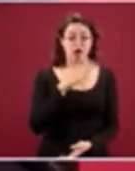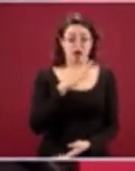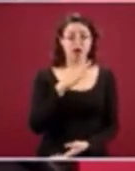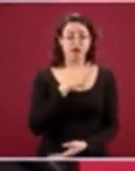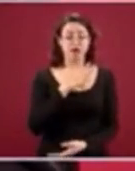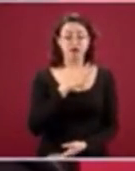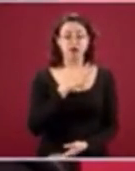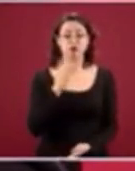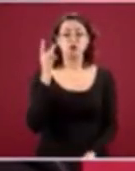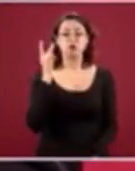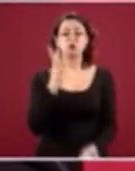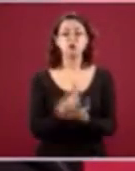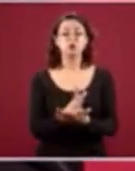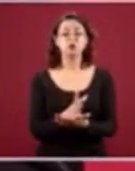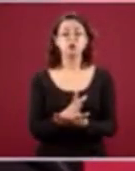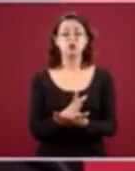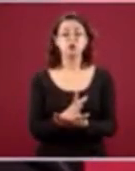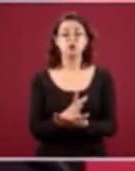bancarias